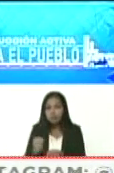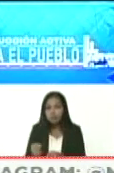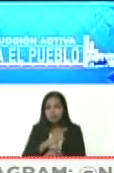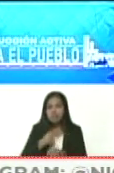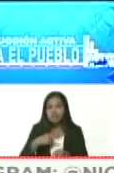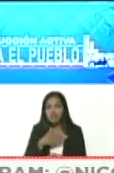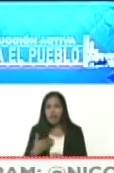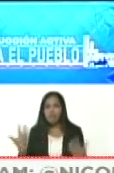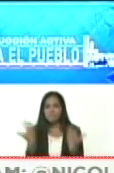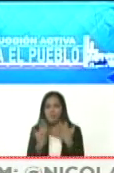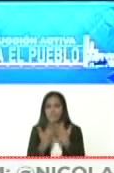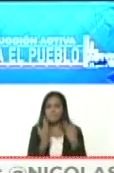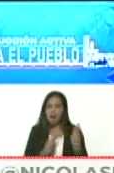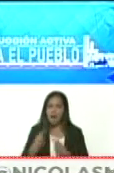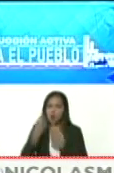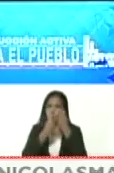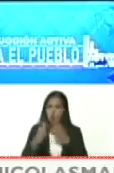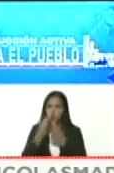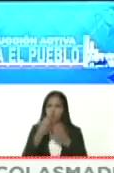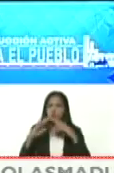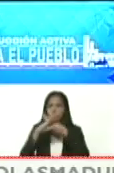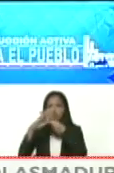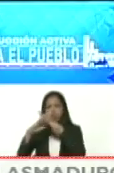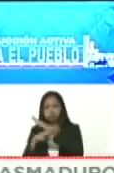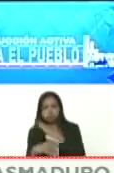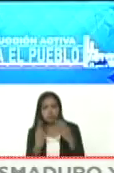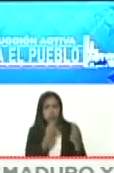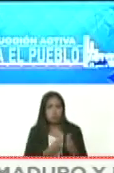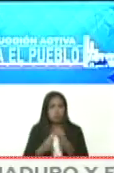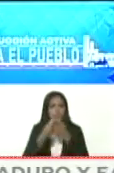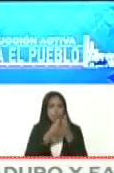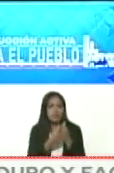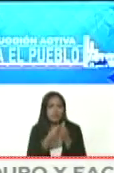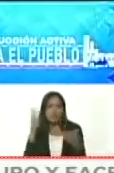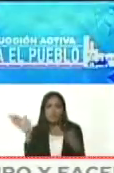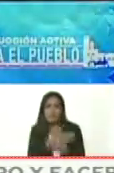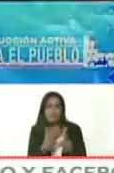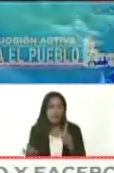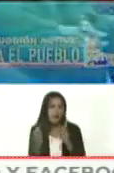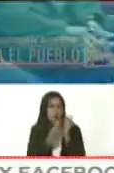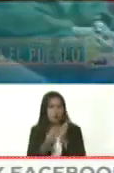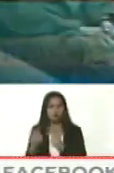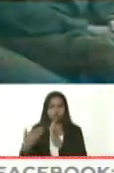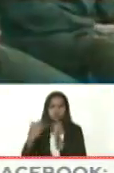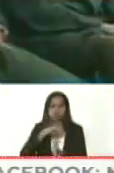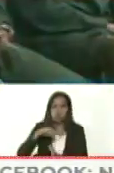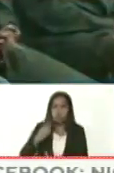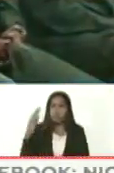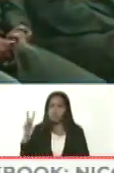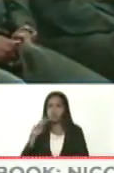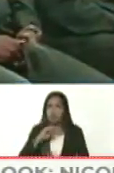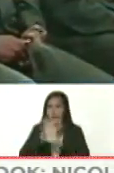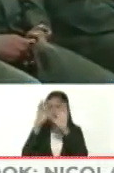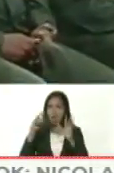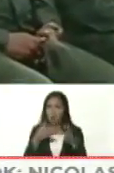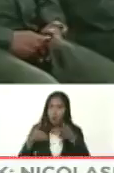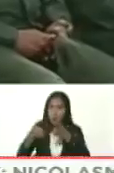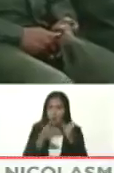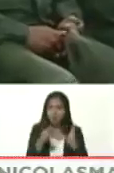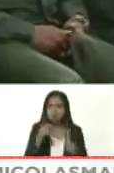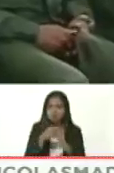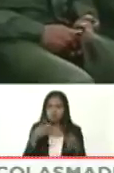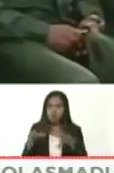camino de la guerra económica, del bloqueo económico, de la agresión económica contra Venezuela, ¿verdad? Ese es el camino que